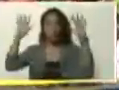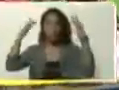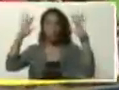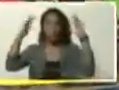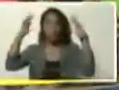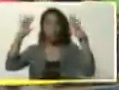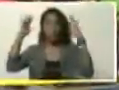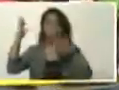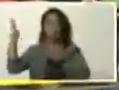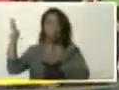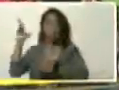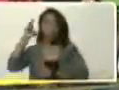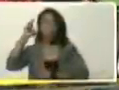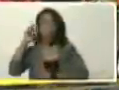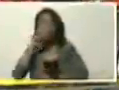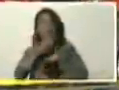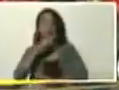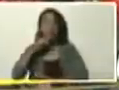Suena sabroso.